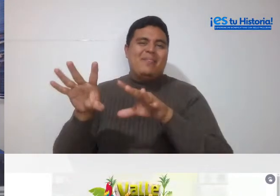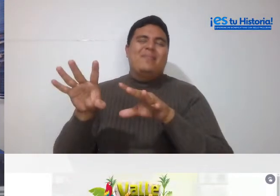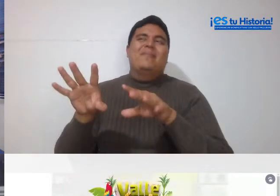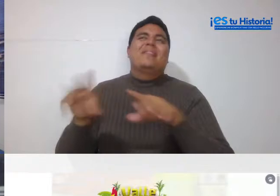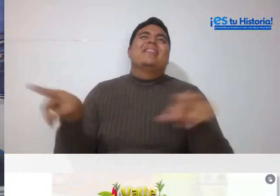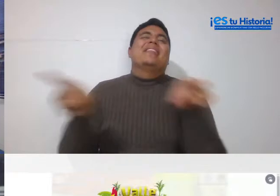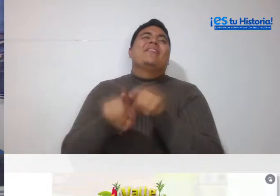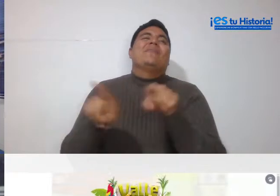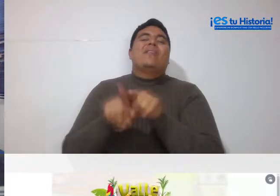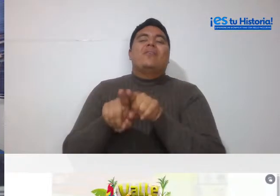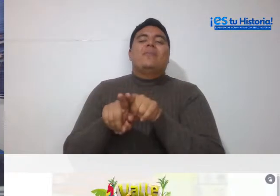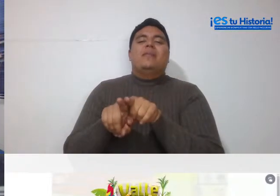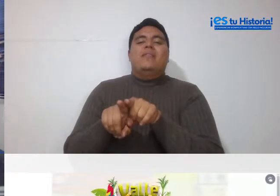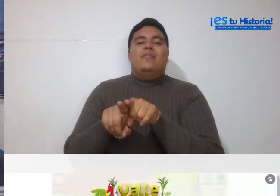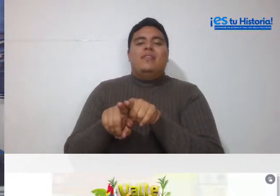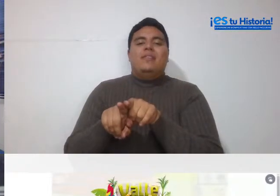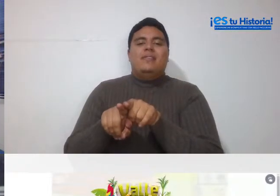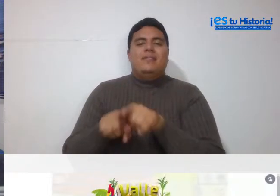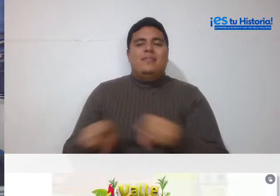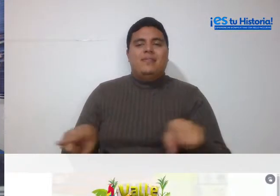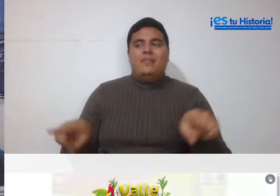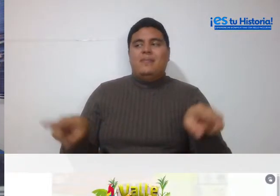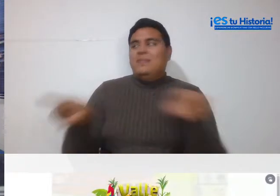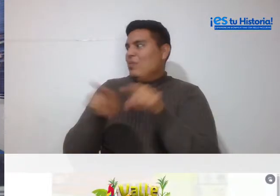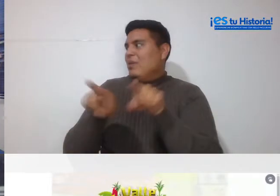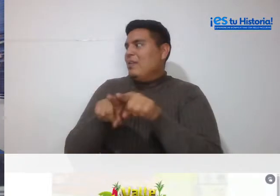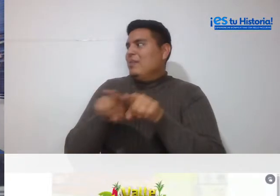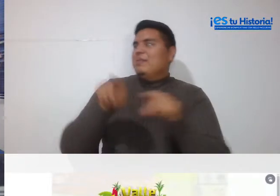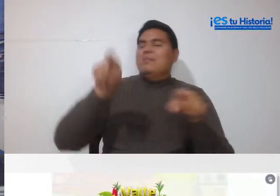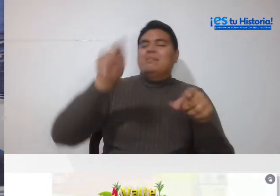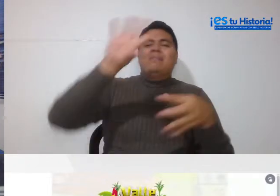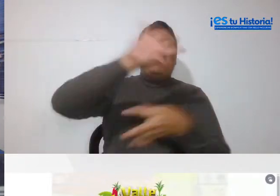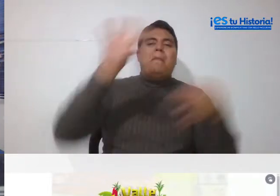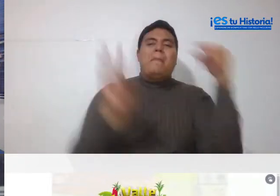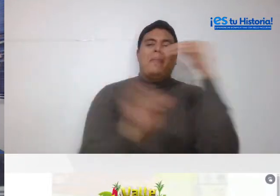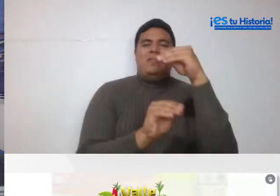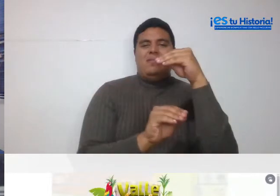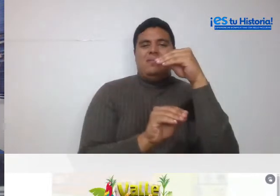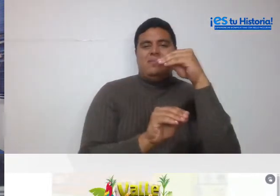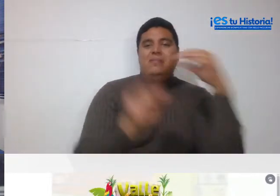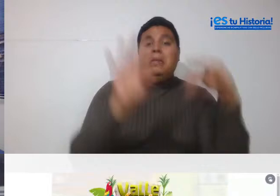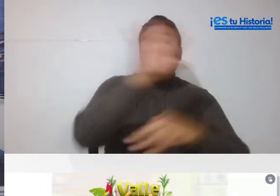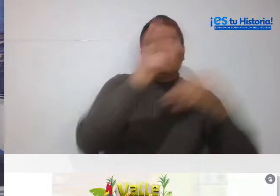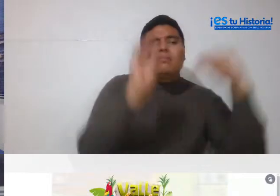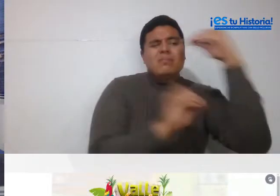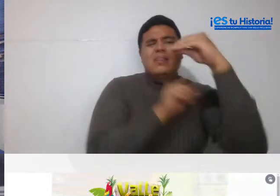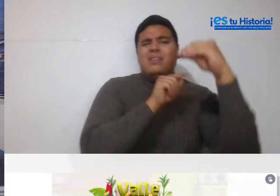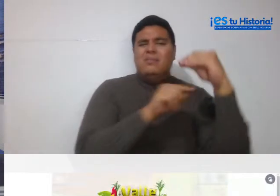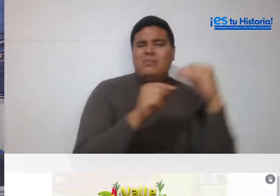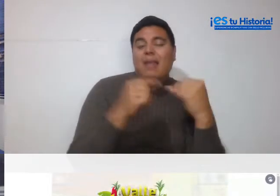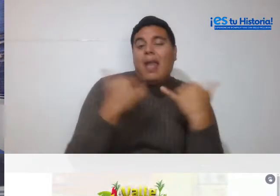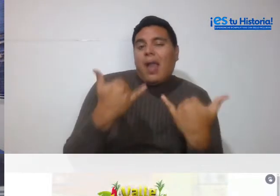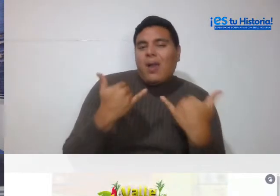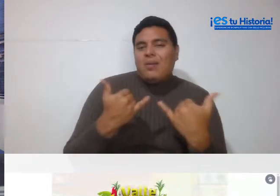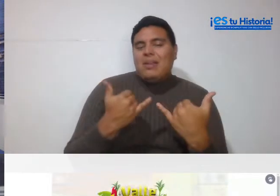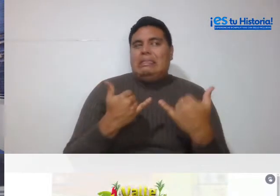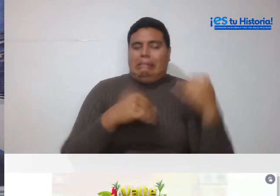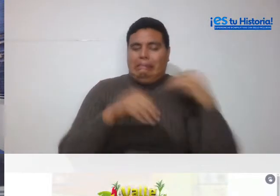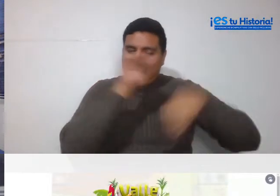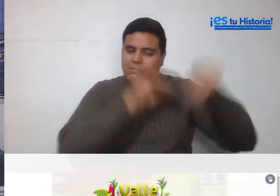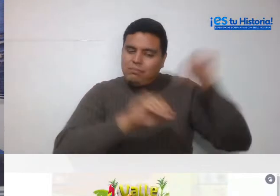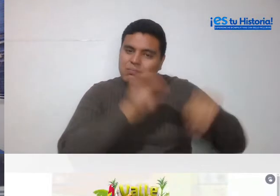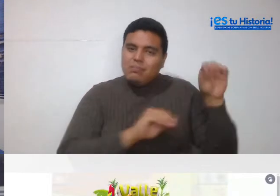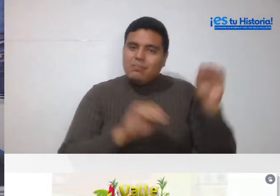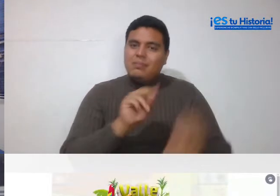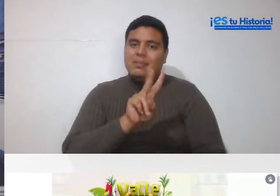metáfora muy bien diseñada. Y esa metáfora tiene como protagonista el Valle del Cauca,